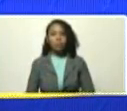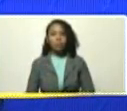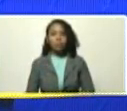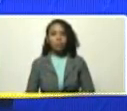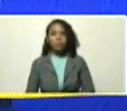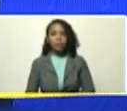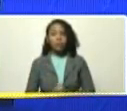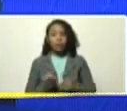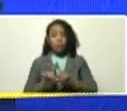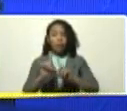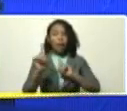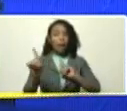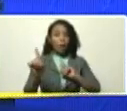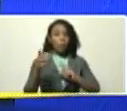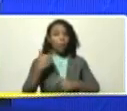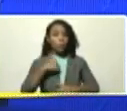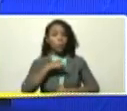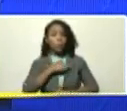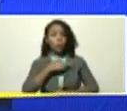Vienen de lejos, pues,